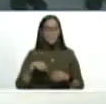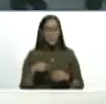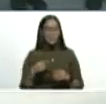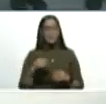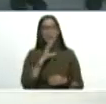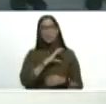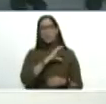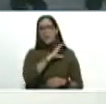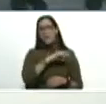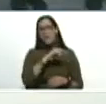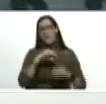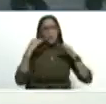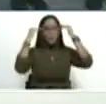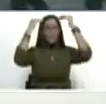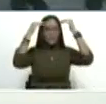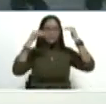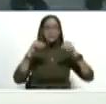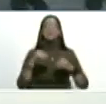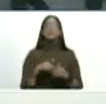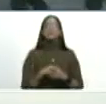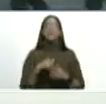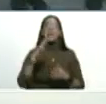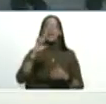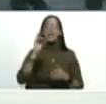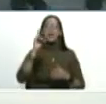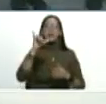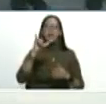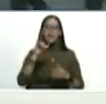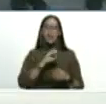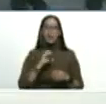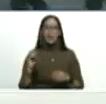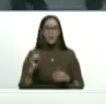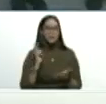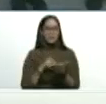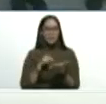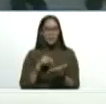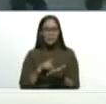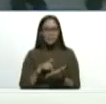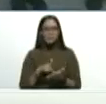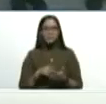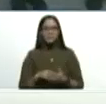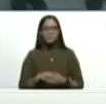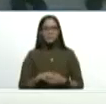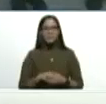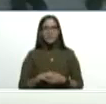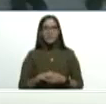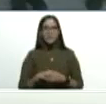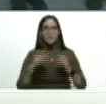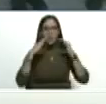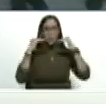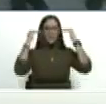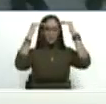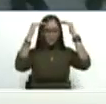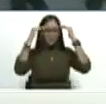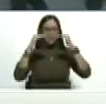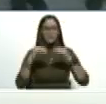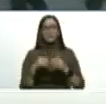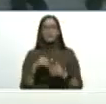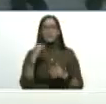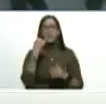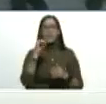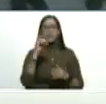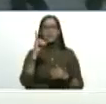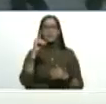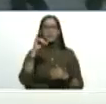general Juan Zulbarán, por allá, siempre presente, el comandante de la SODI